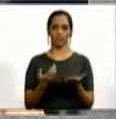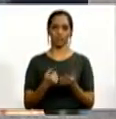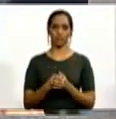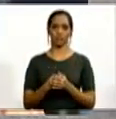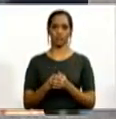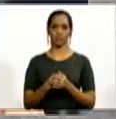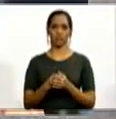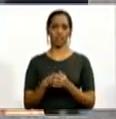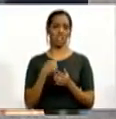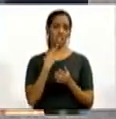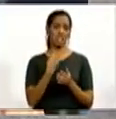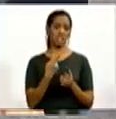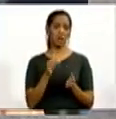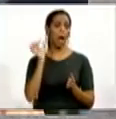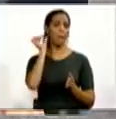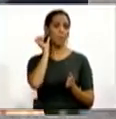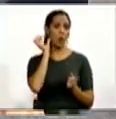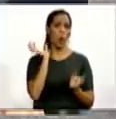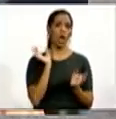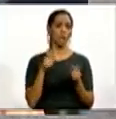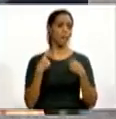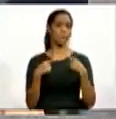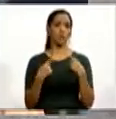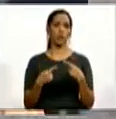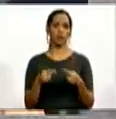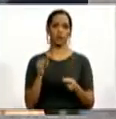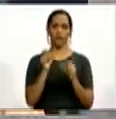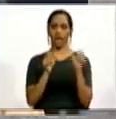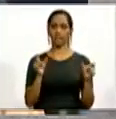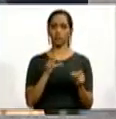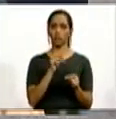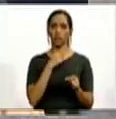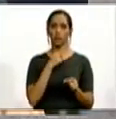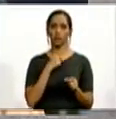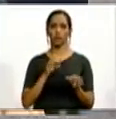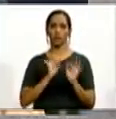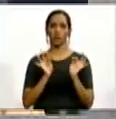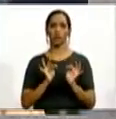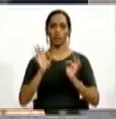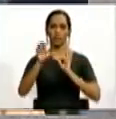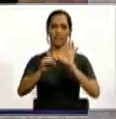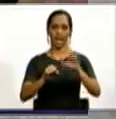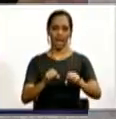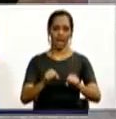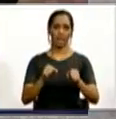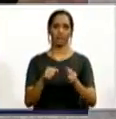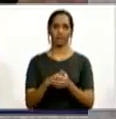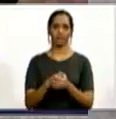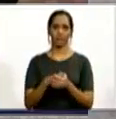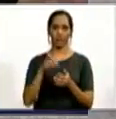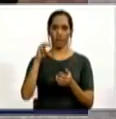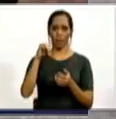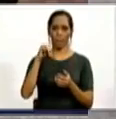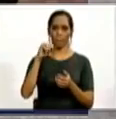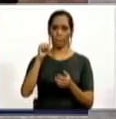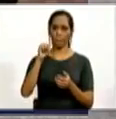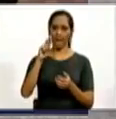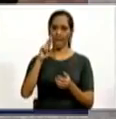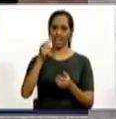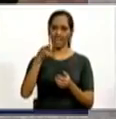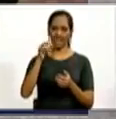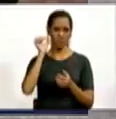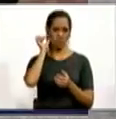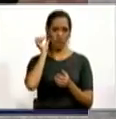Thatcher. Hey. Y lo llamaron capitalismo popular, a muchas personas no les gusta, pero porque era una forma de llegar a la gente. Margaret Thatcher decía eso, yo quiero hacer